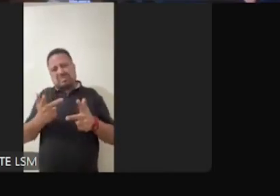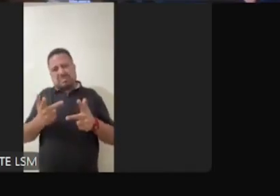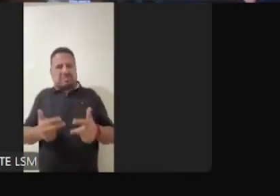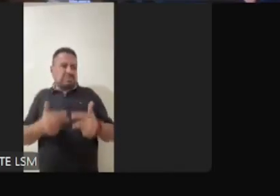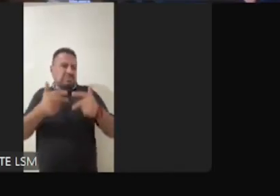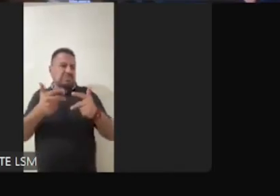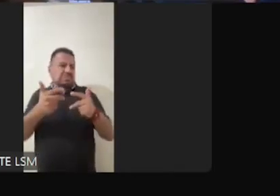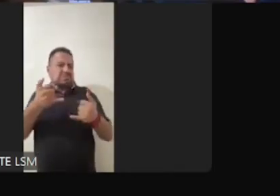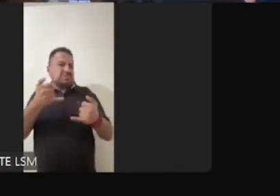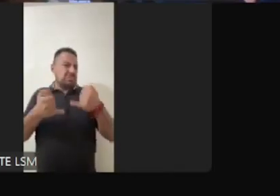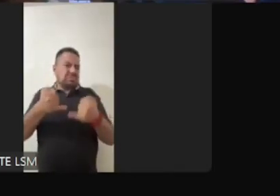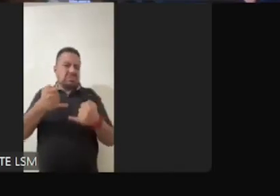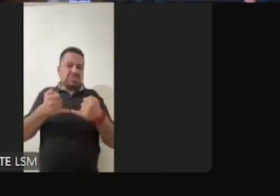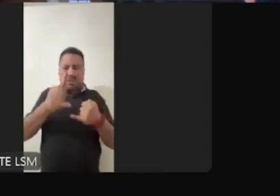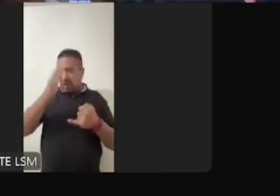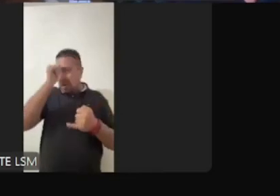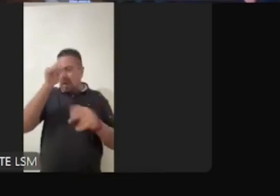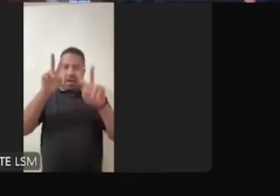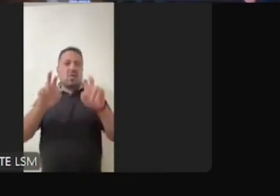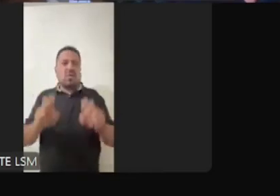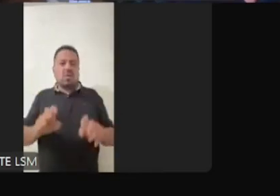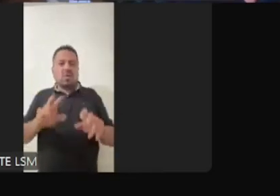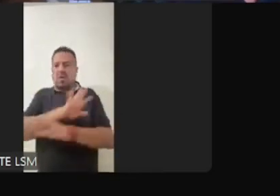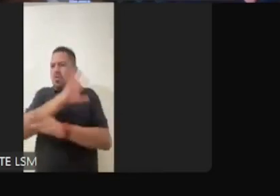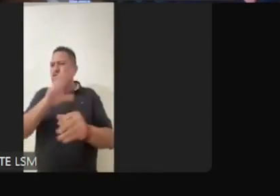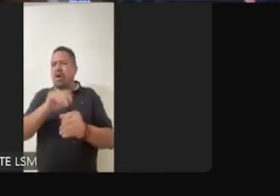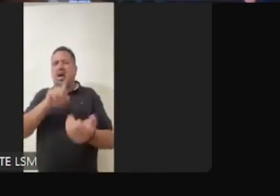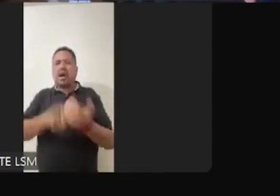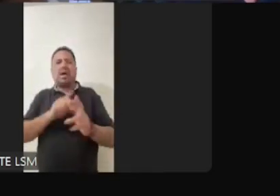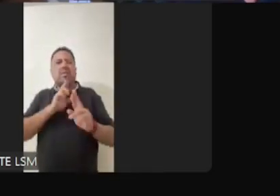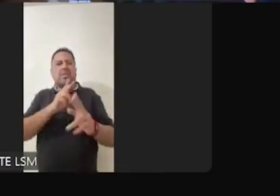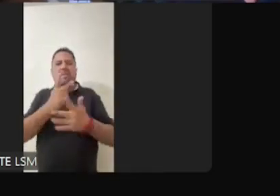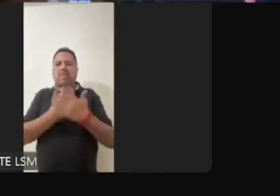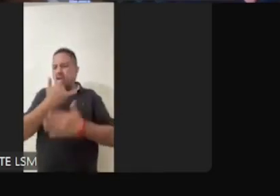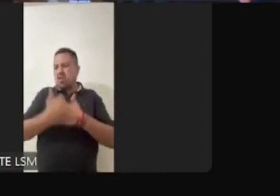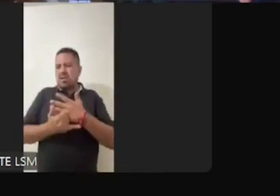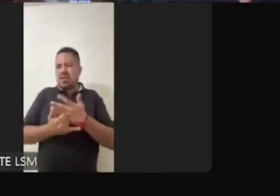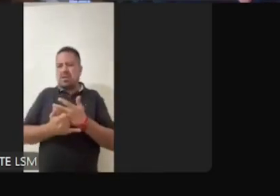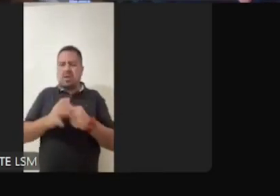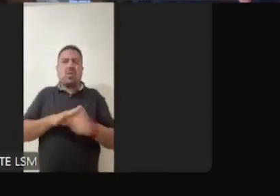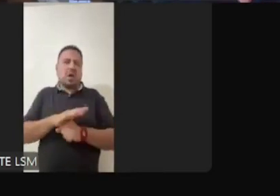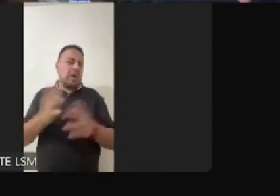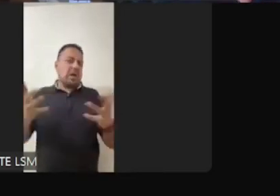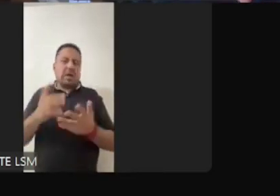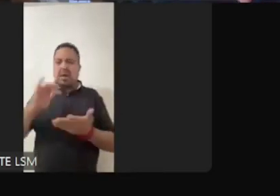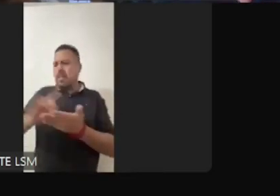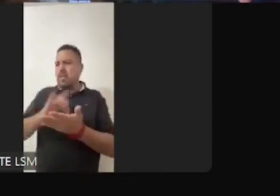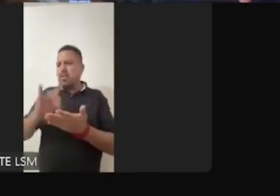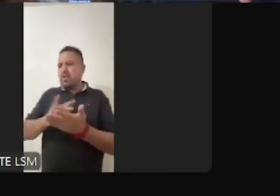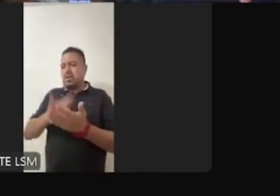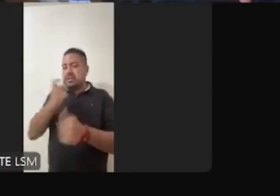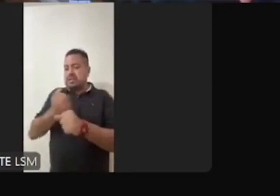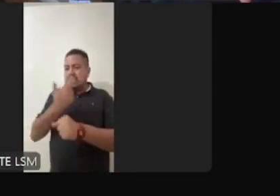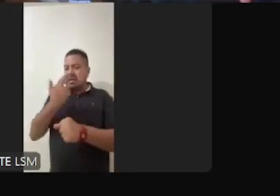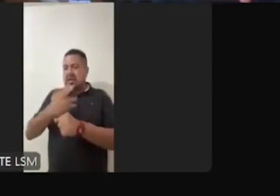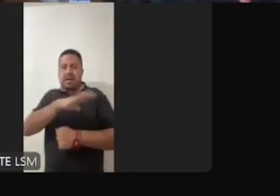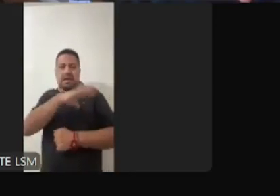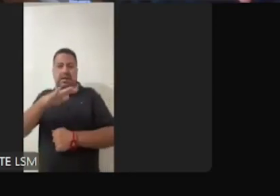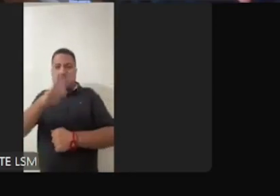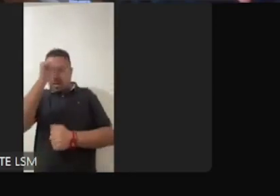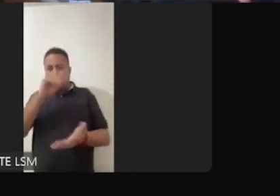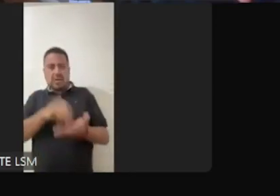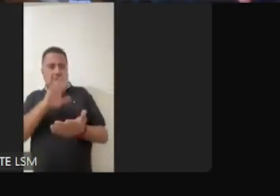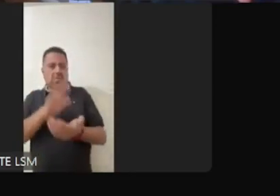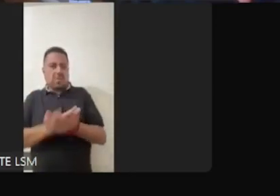la cuenta puntos de acuerdo resolutivos de los proyectos que nos ocupan se realizará con el apoyo de la secretaria general de